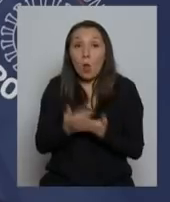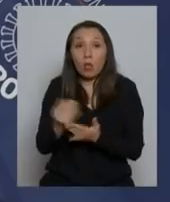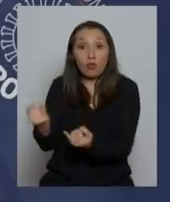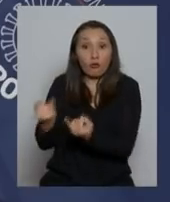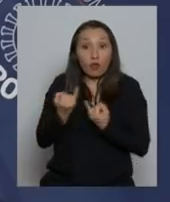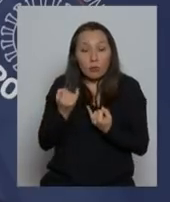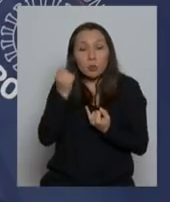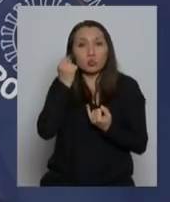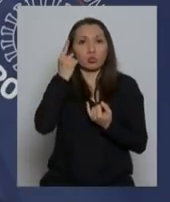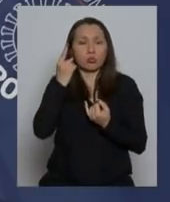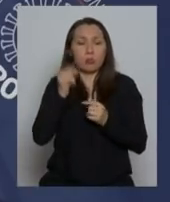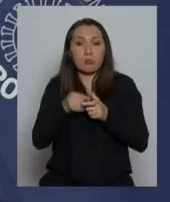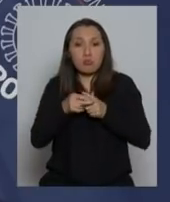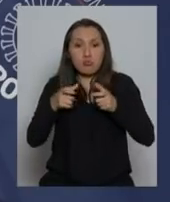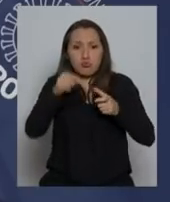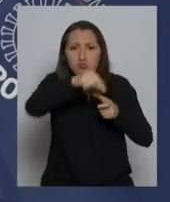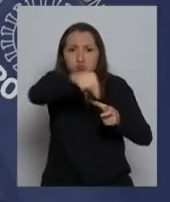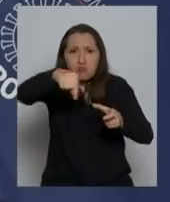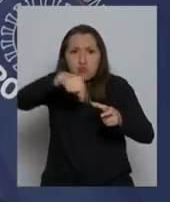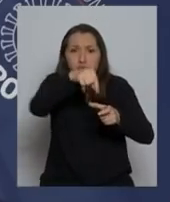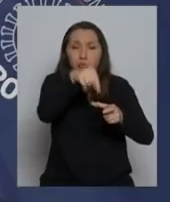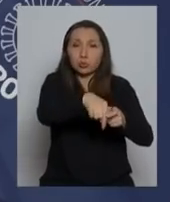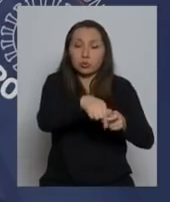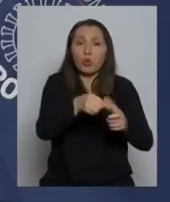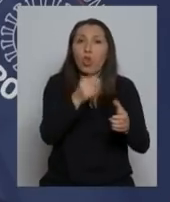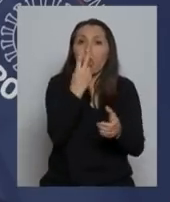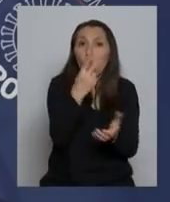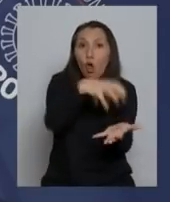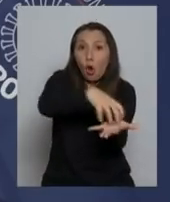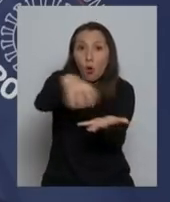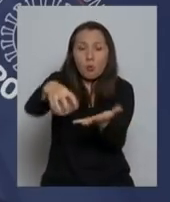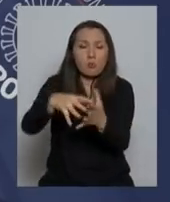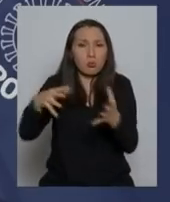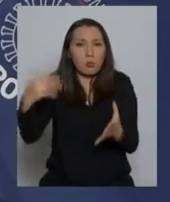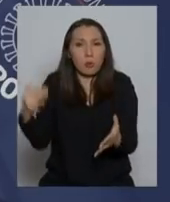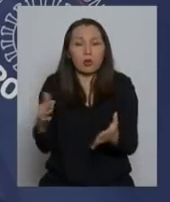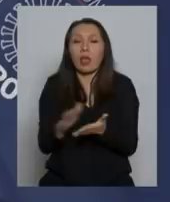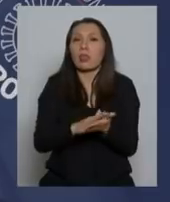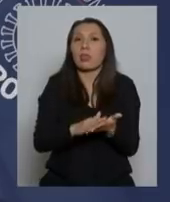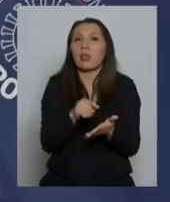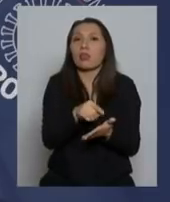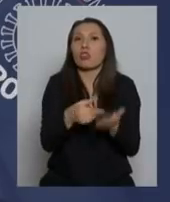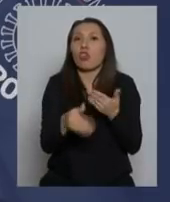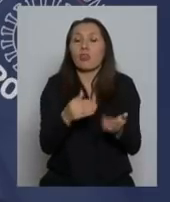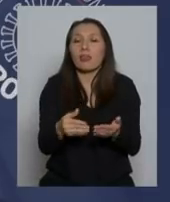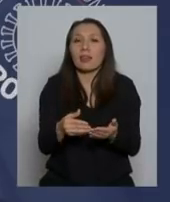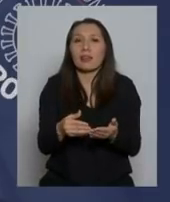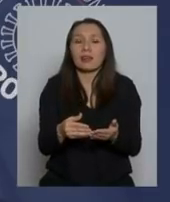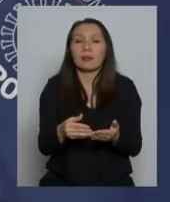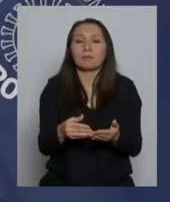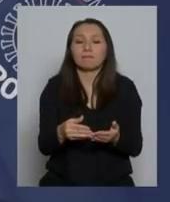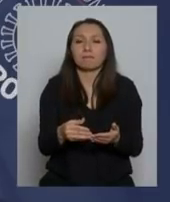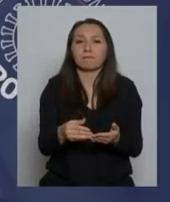noticias de que había una concentración de casos en dos comunas tan relevantes como